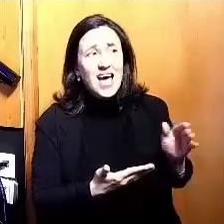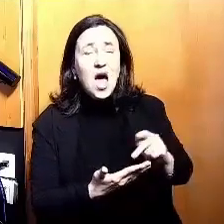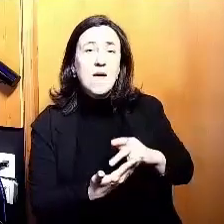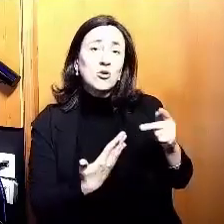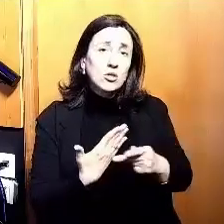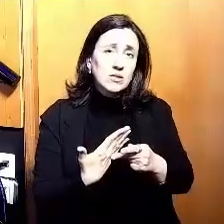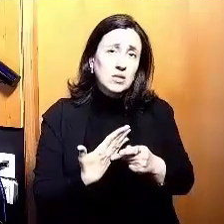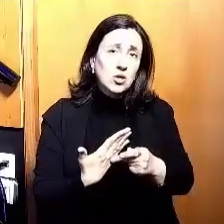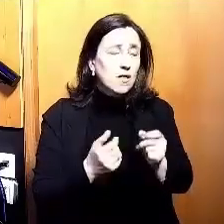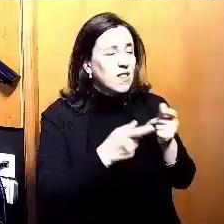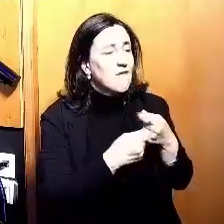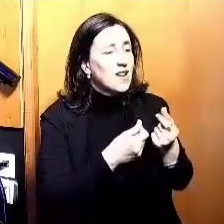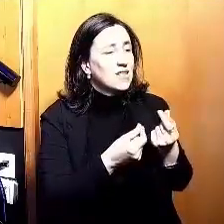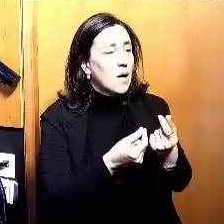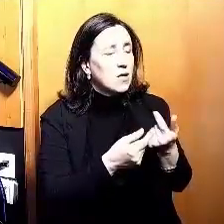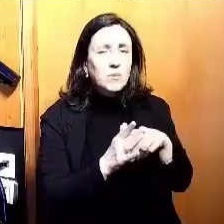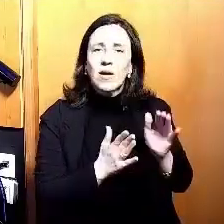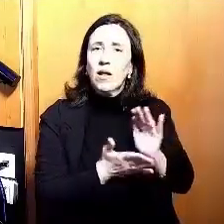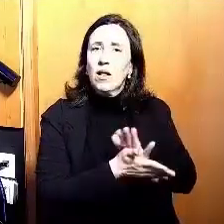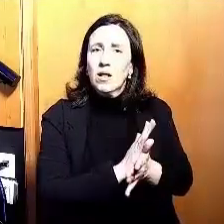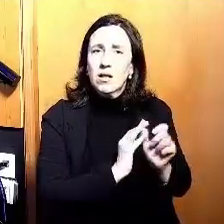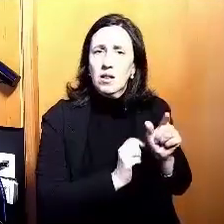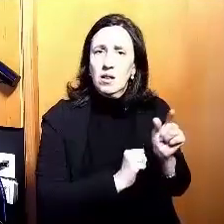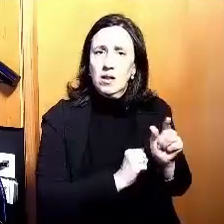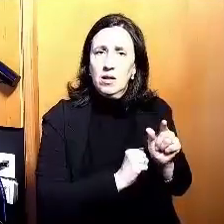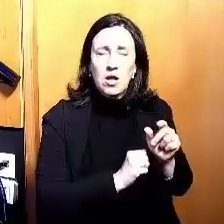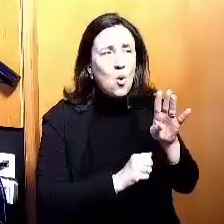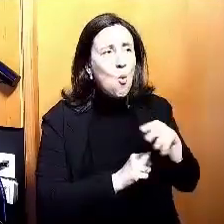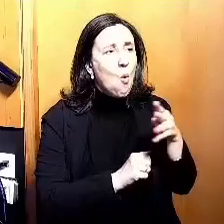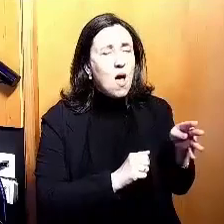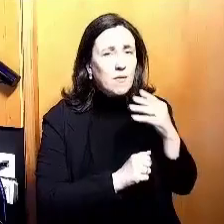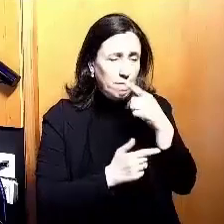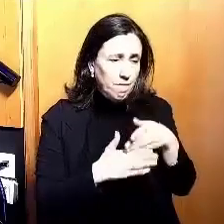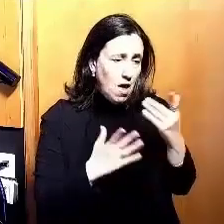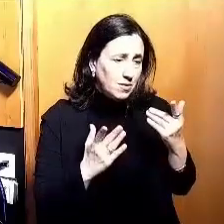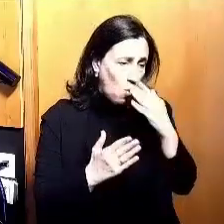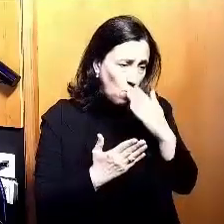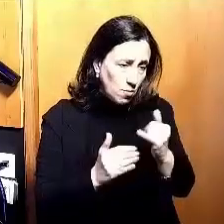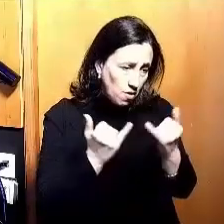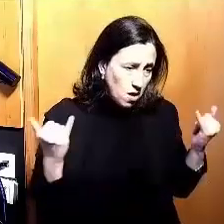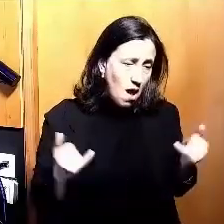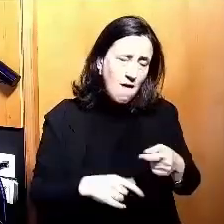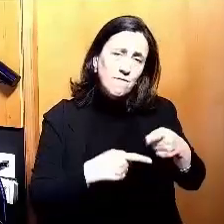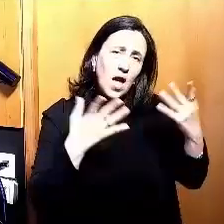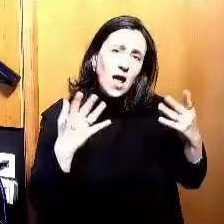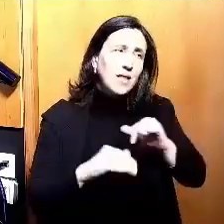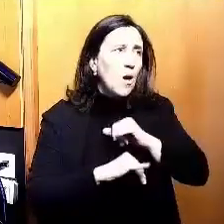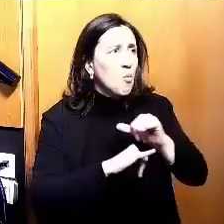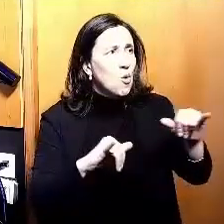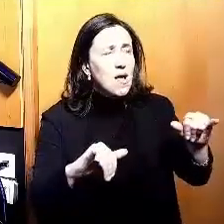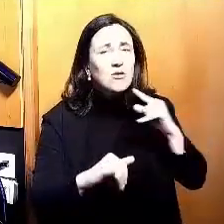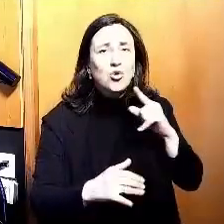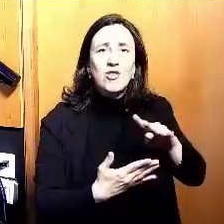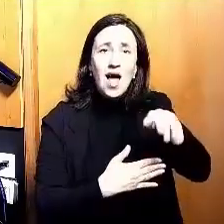en GitHub o en un sitio web en donde se celebra el último día del proyecto, la publicación del sitio web,